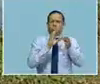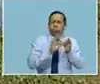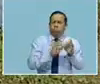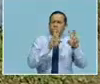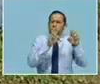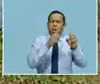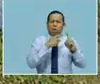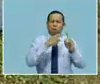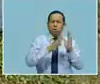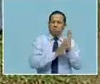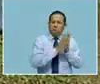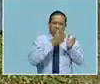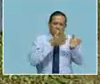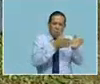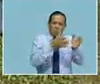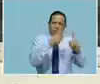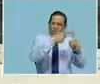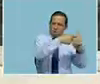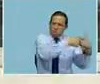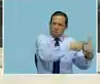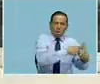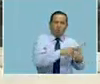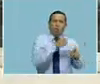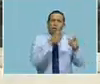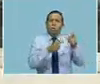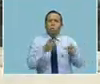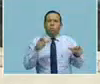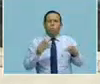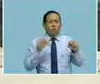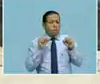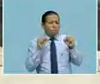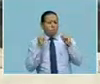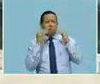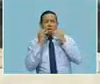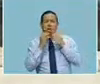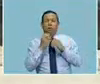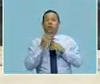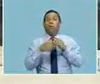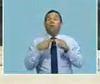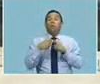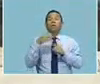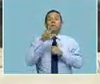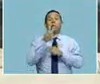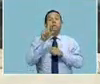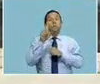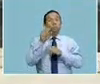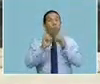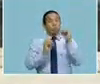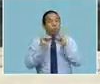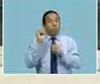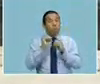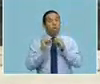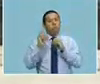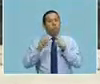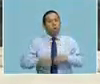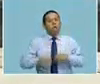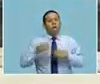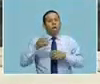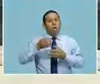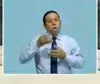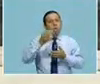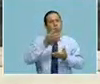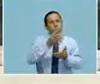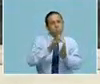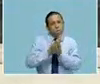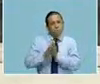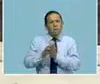con personajes tenebrosos. Vamos a tener una búsqueda de caramelos el día 31 de octubre, donde van a también estar varios